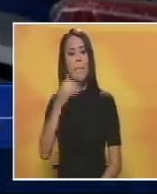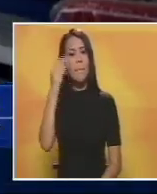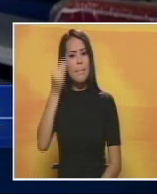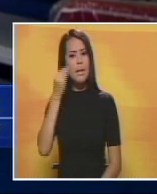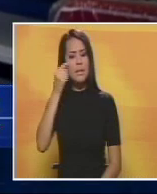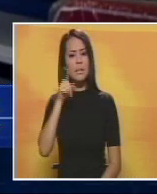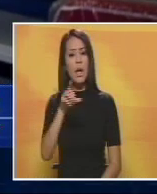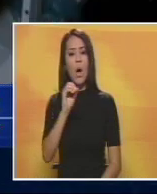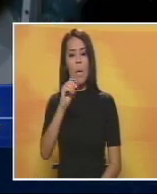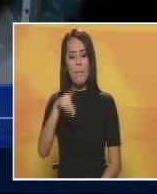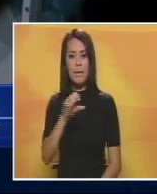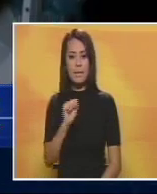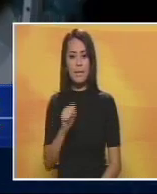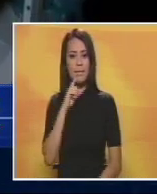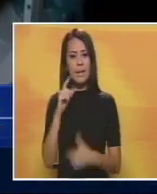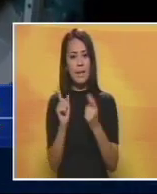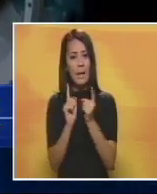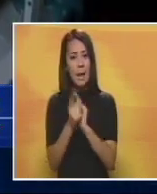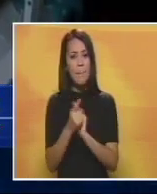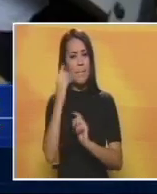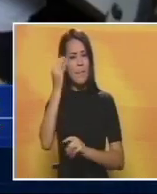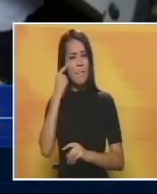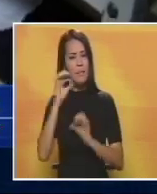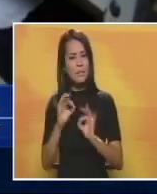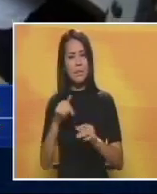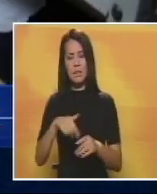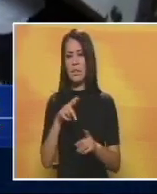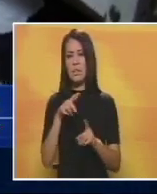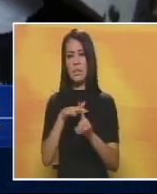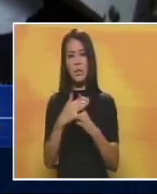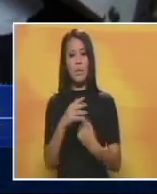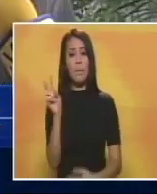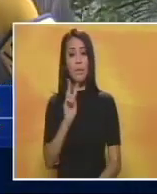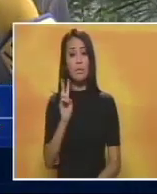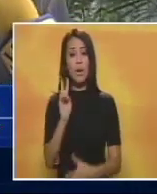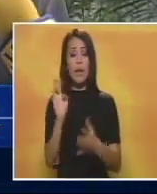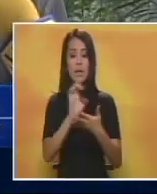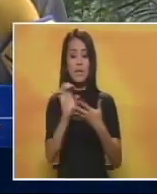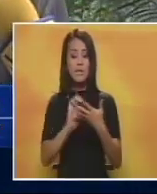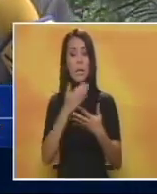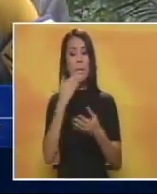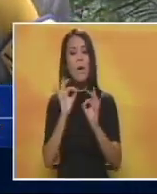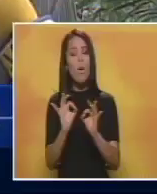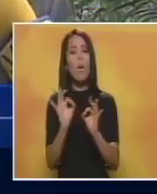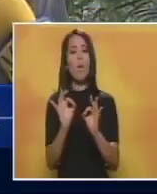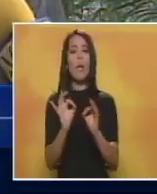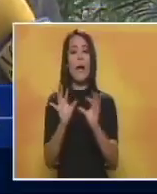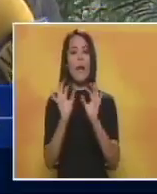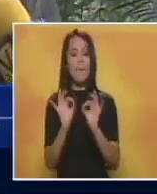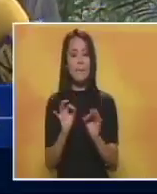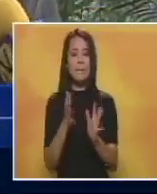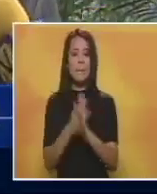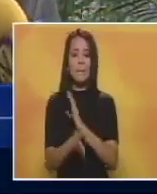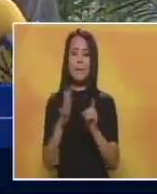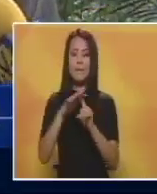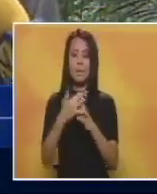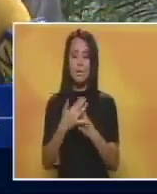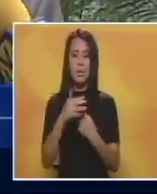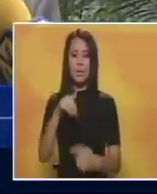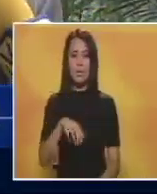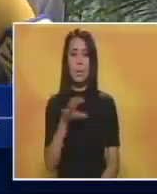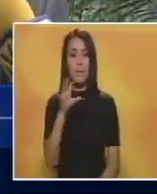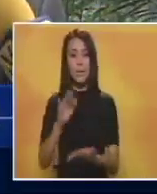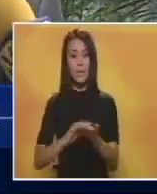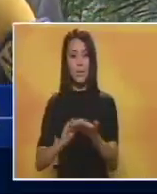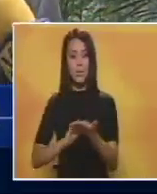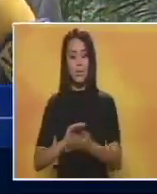que la OPS cambie el criterio con respecto a Venezuela y elabore un modelo especial para abordar la situación en el país. Destacó que